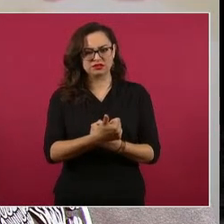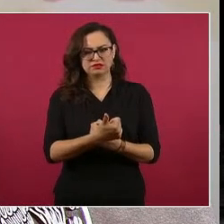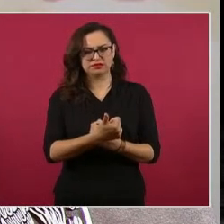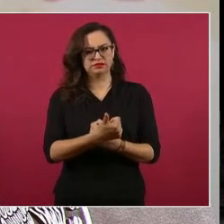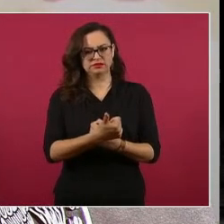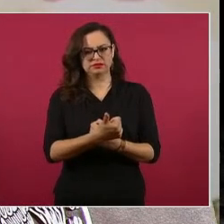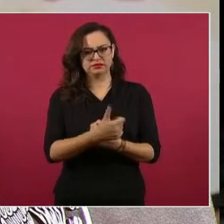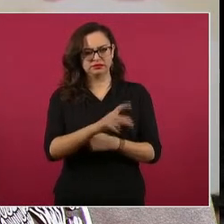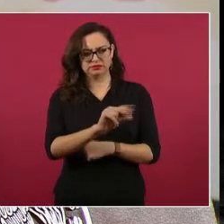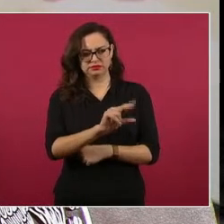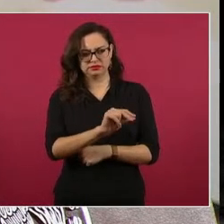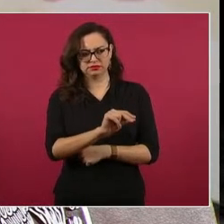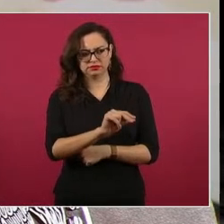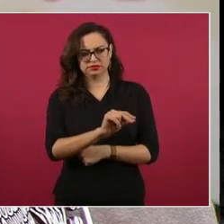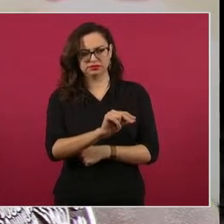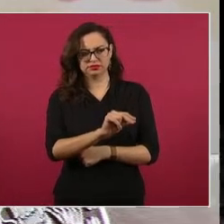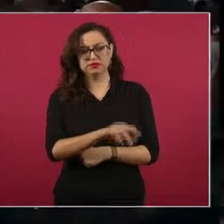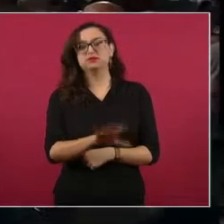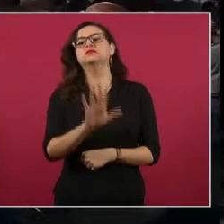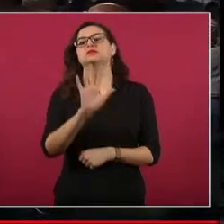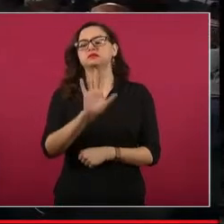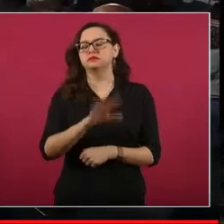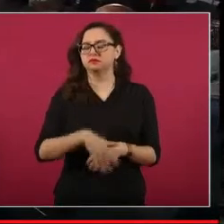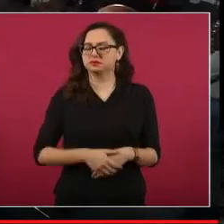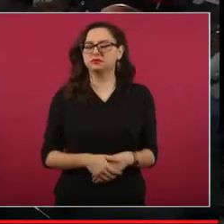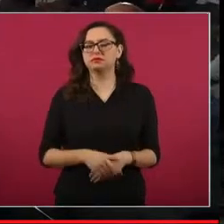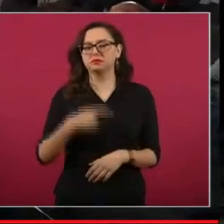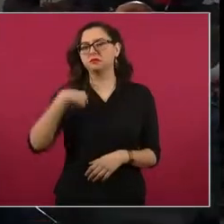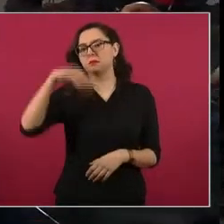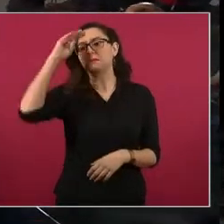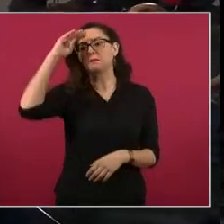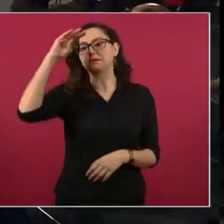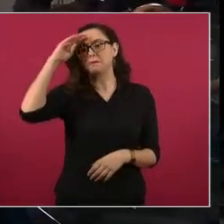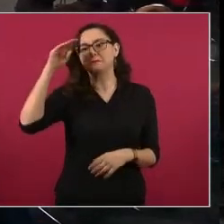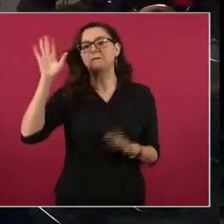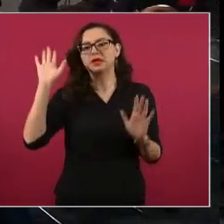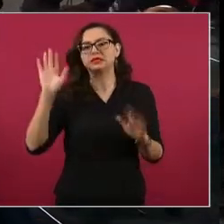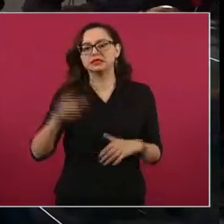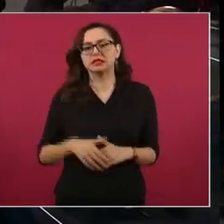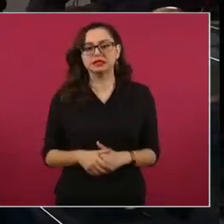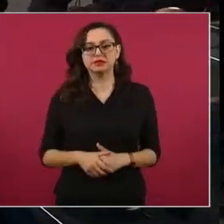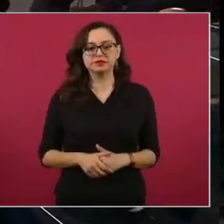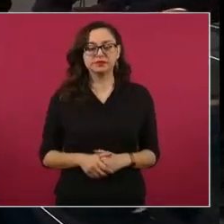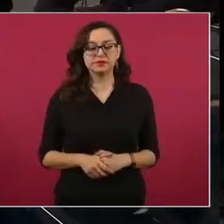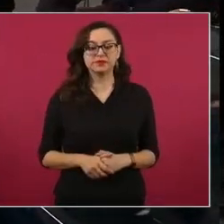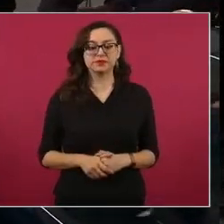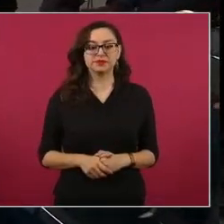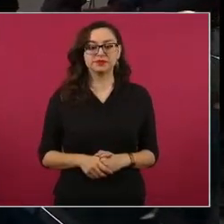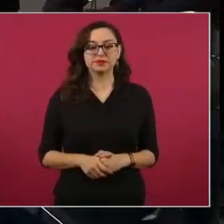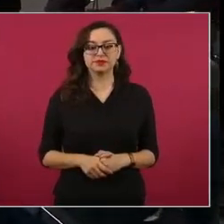o no más porque debería de seguir ahí